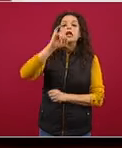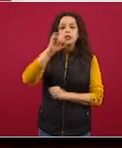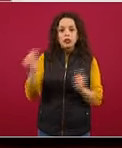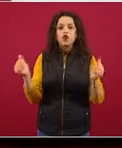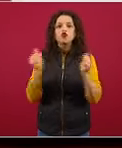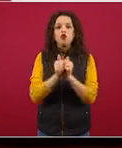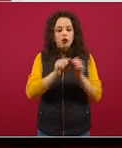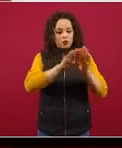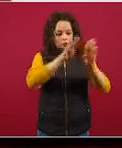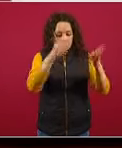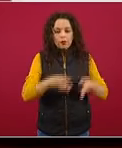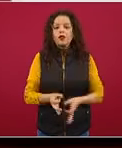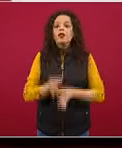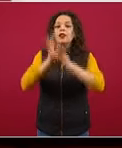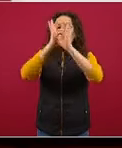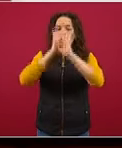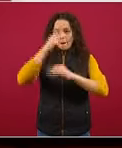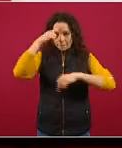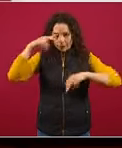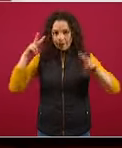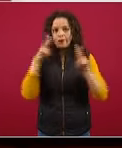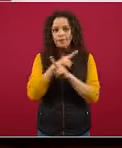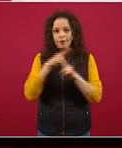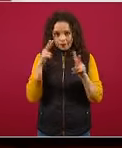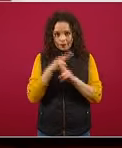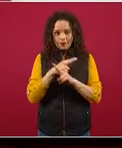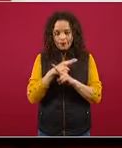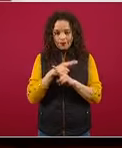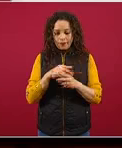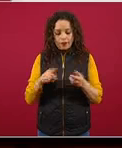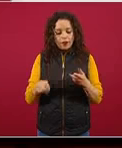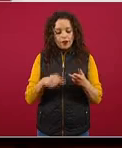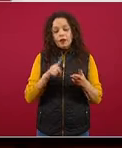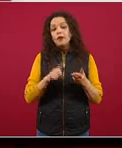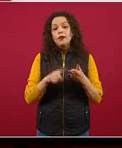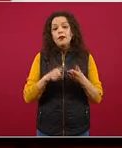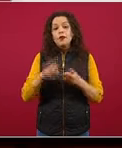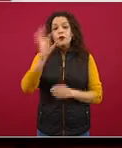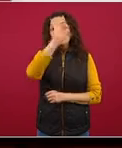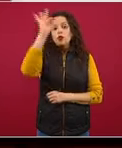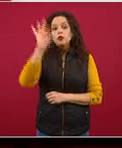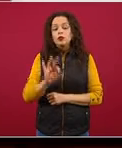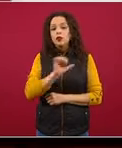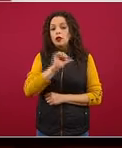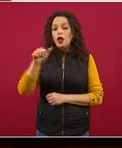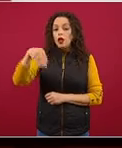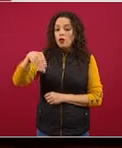mecánico, la tasa de mortalidad, la tasa de